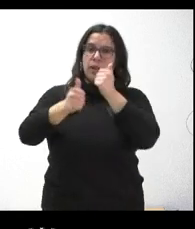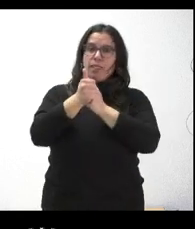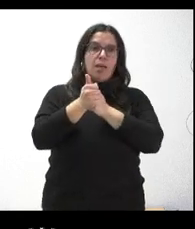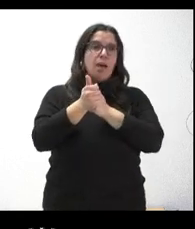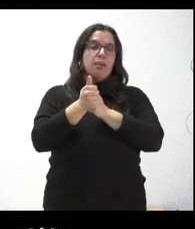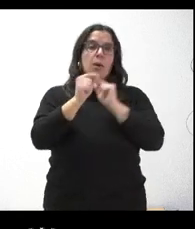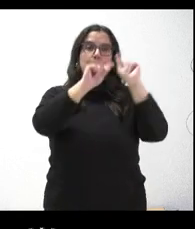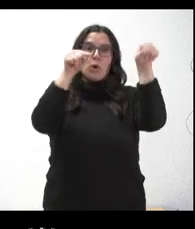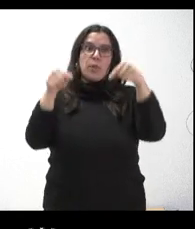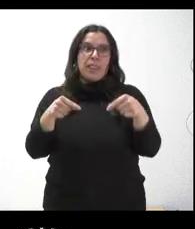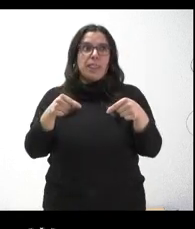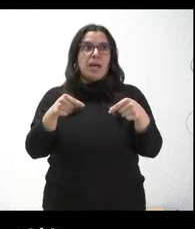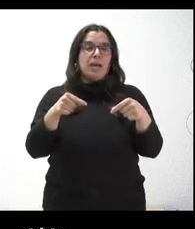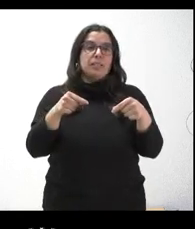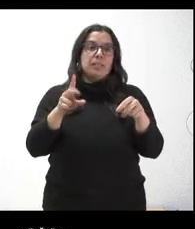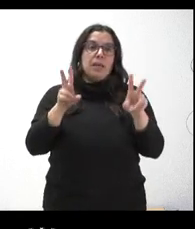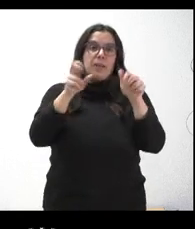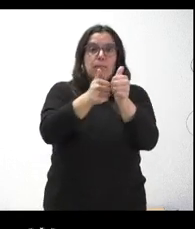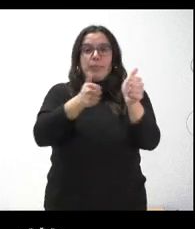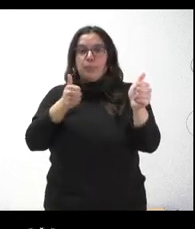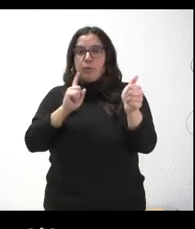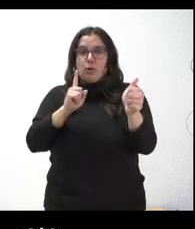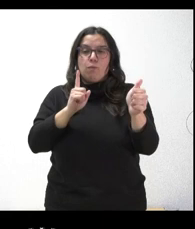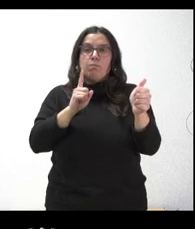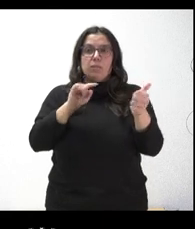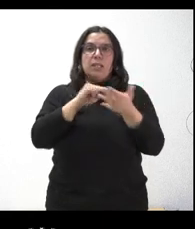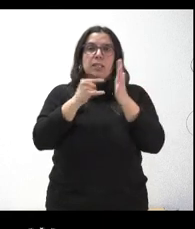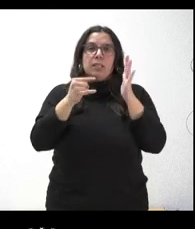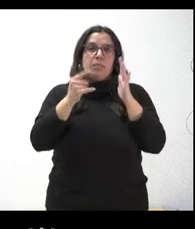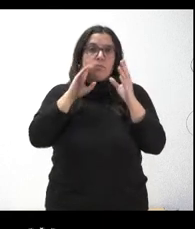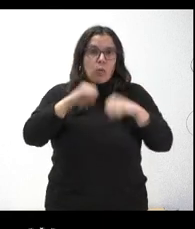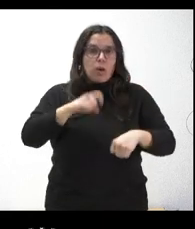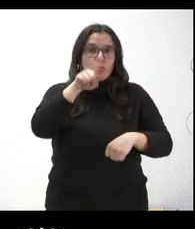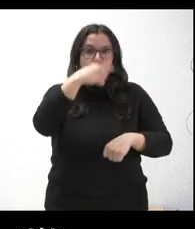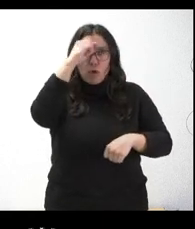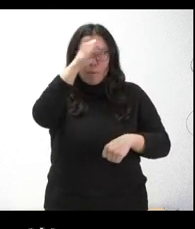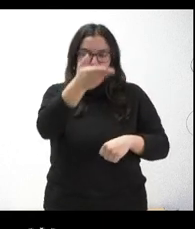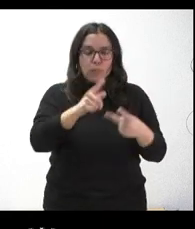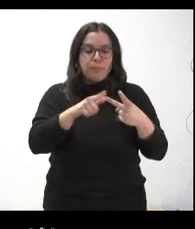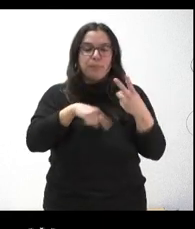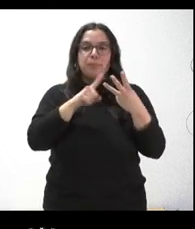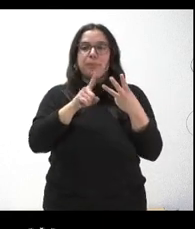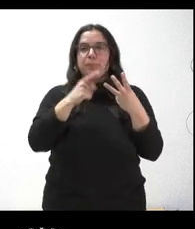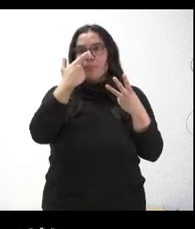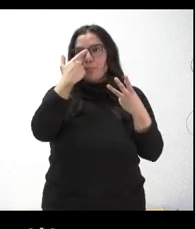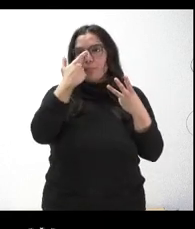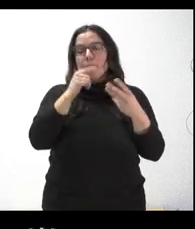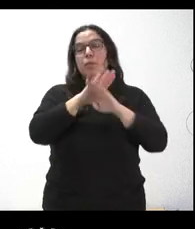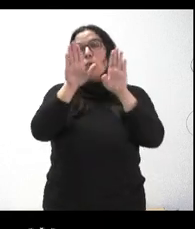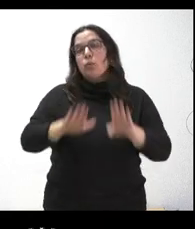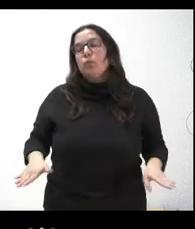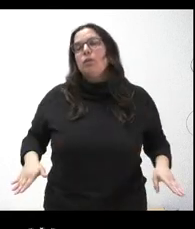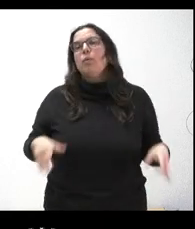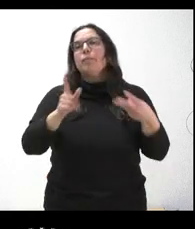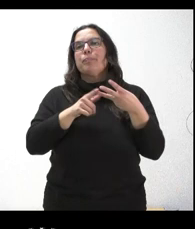las provincias que teóricamente más lo necesiten no sé si está de acuerdo con esto y Y por último